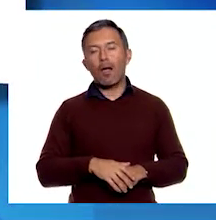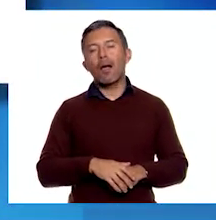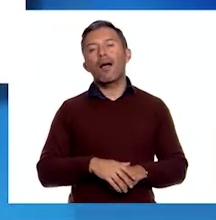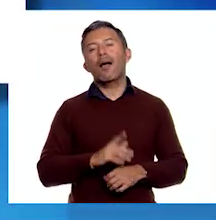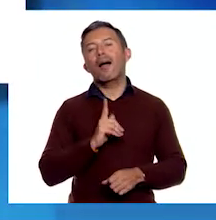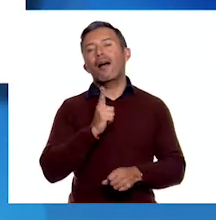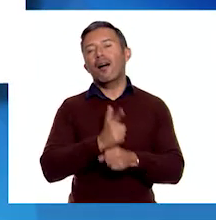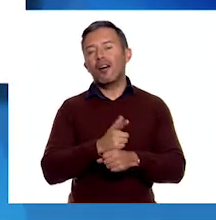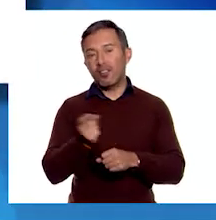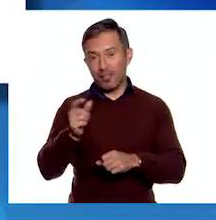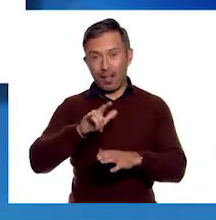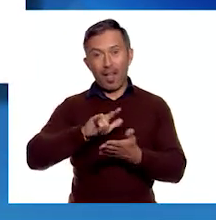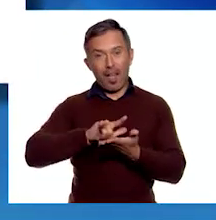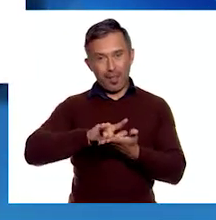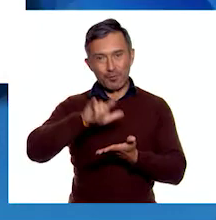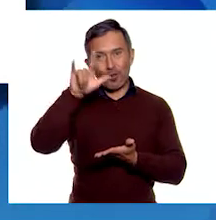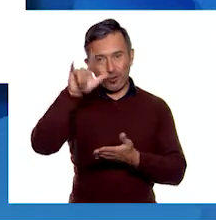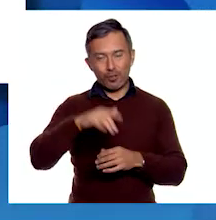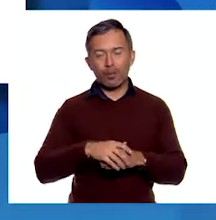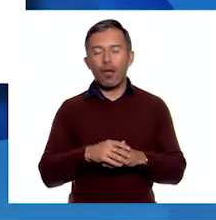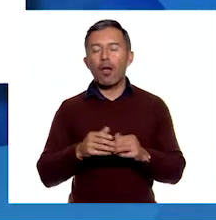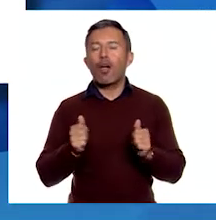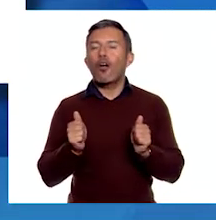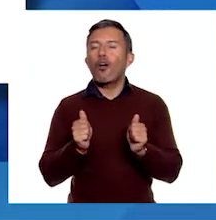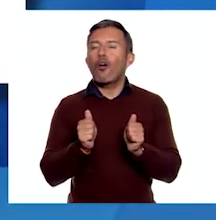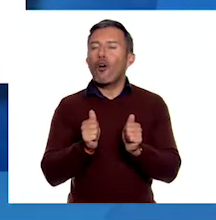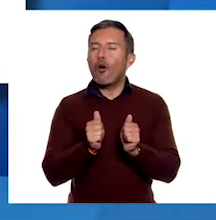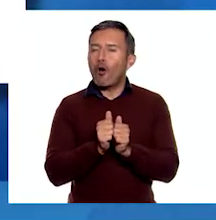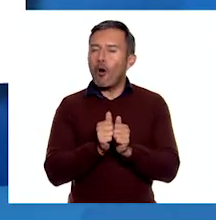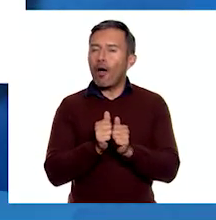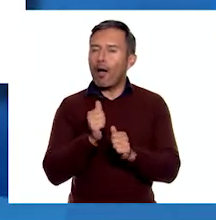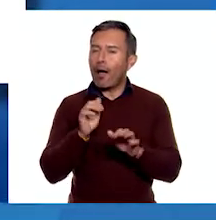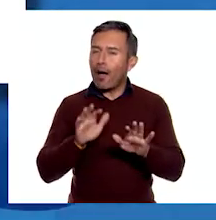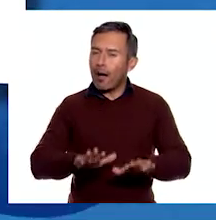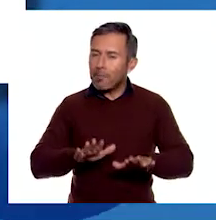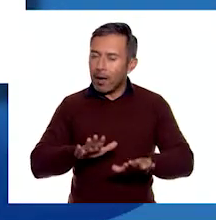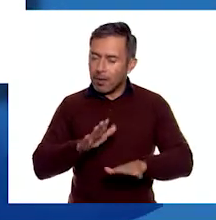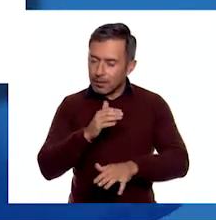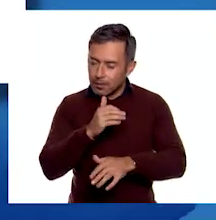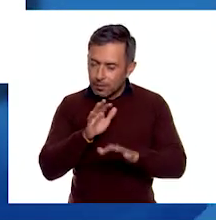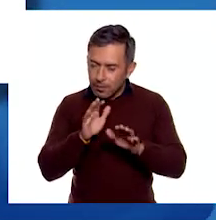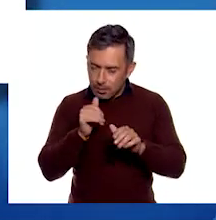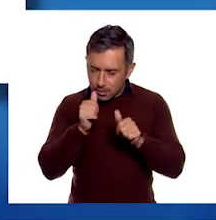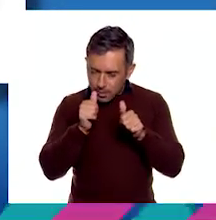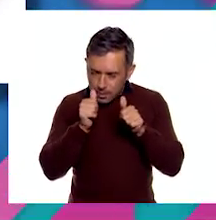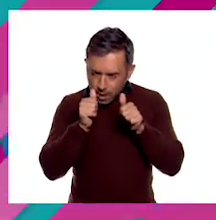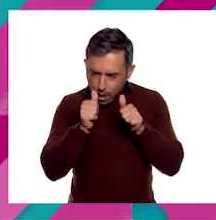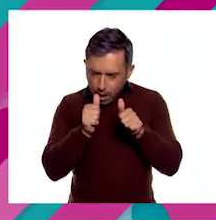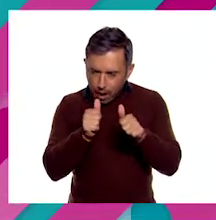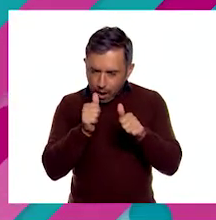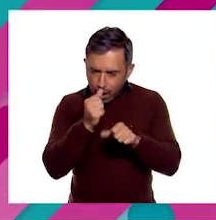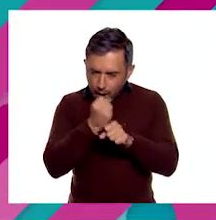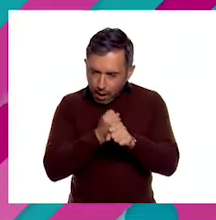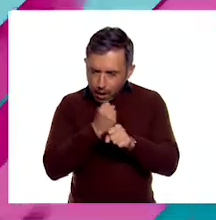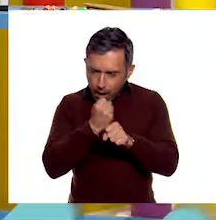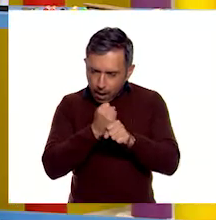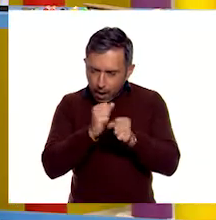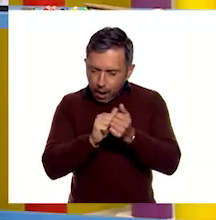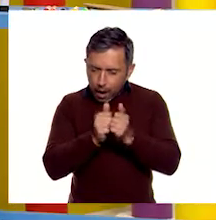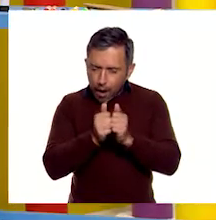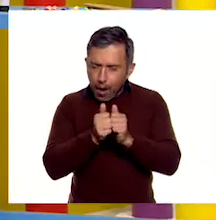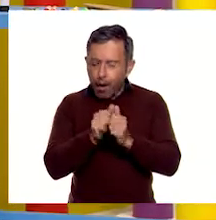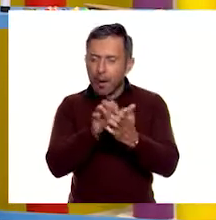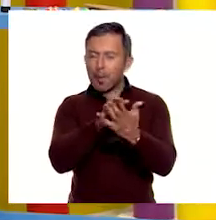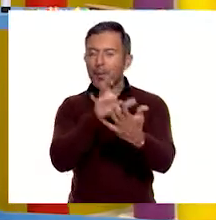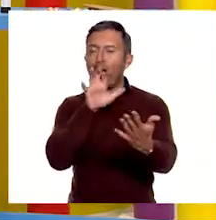Un avión, pero es con mucha práctica. Pero a ver, entonces, repitamos un poquito, porque me parece muy interesante.